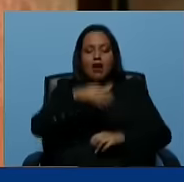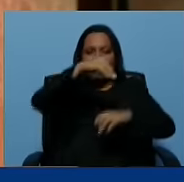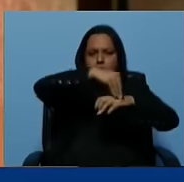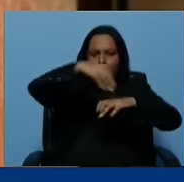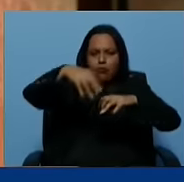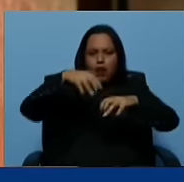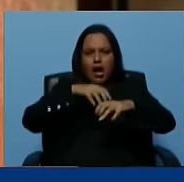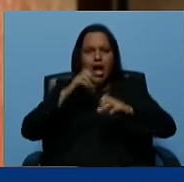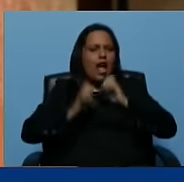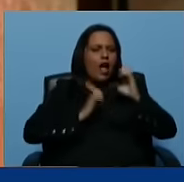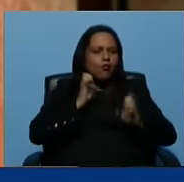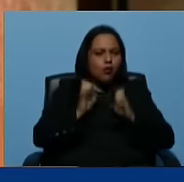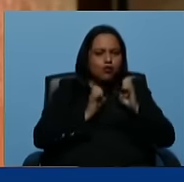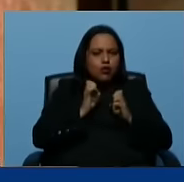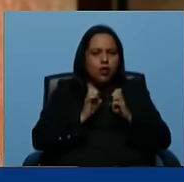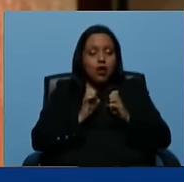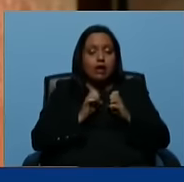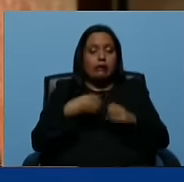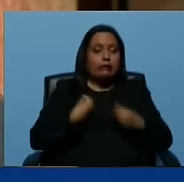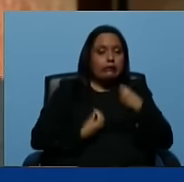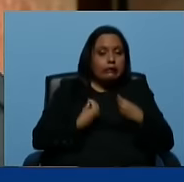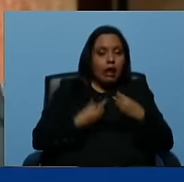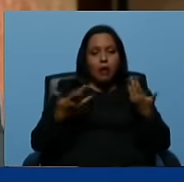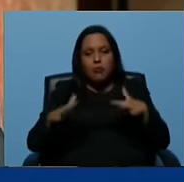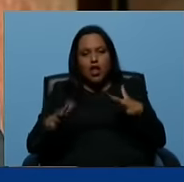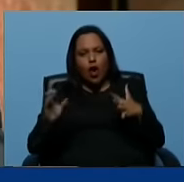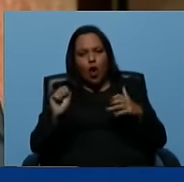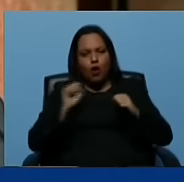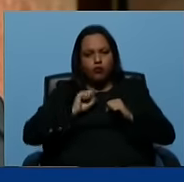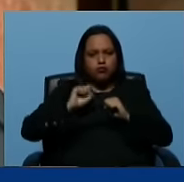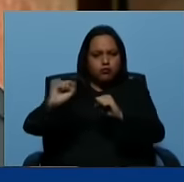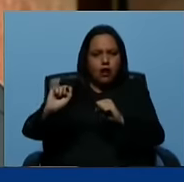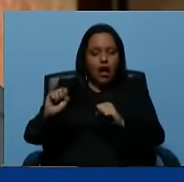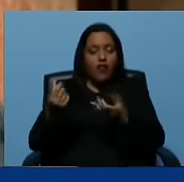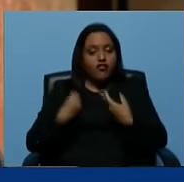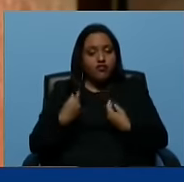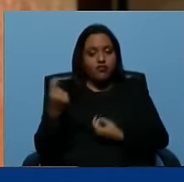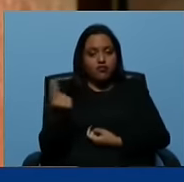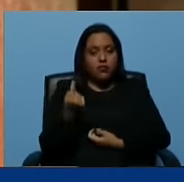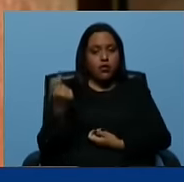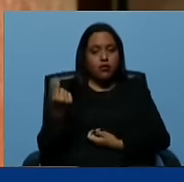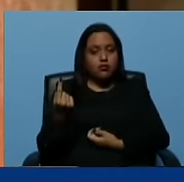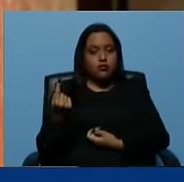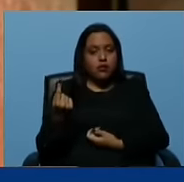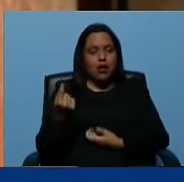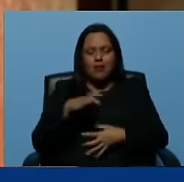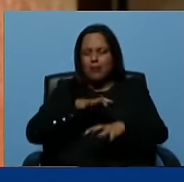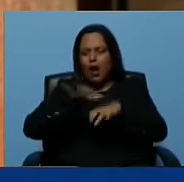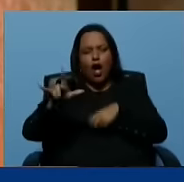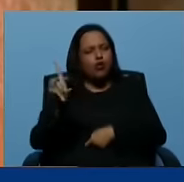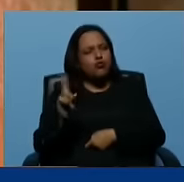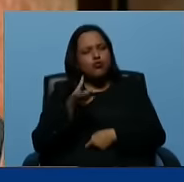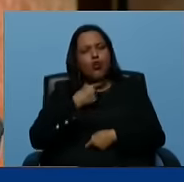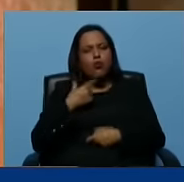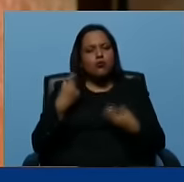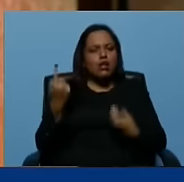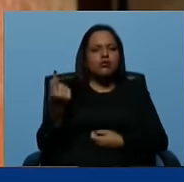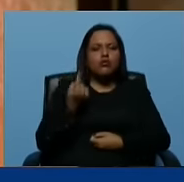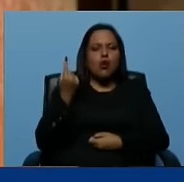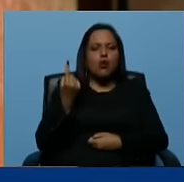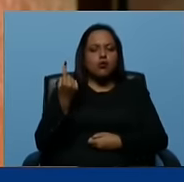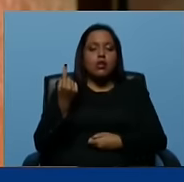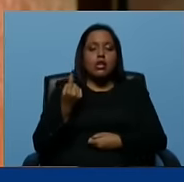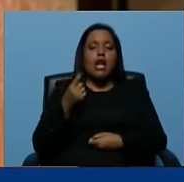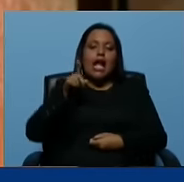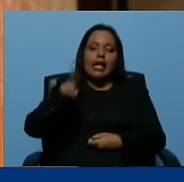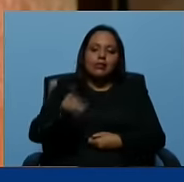de ansiedad, de miedo o de rechazo al aislamiento. A casi nadie le gusta estar solo. Y eso es una condición innata